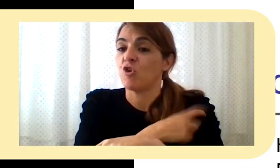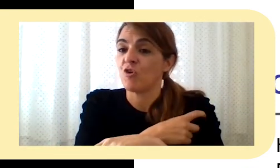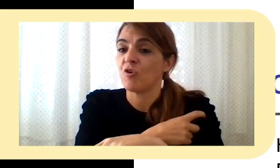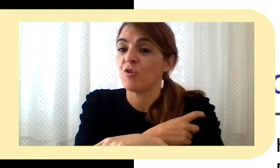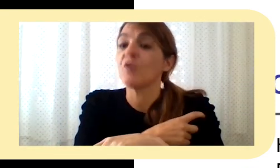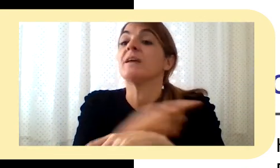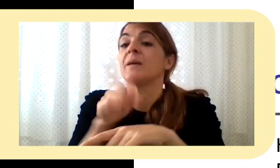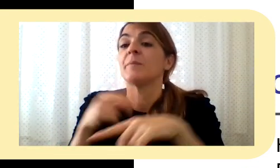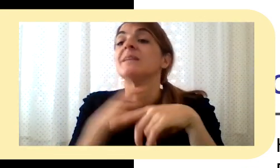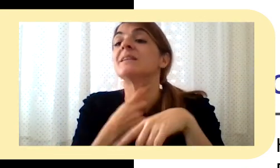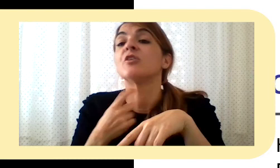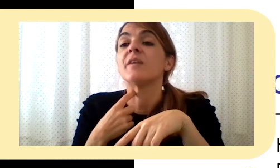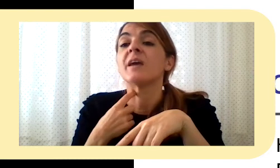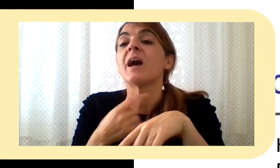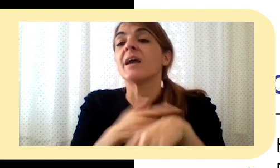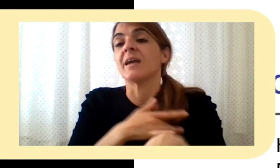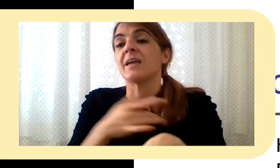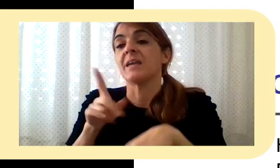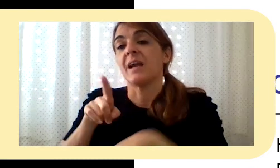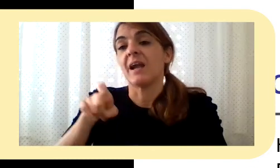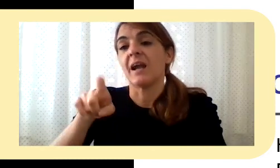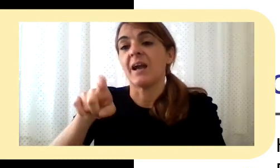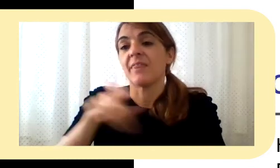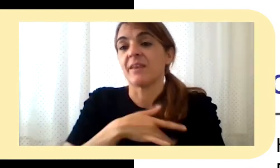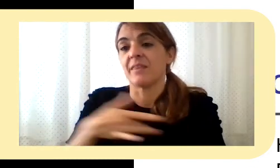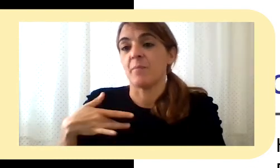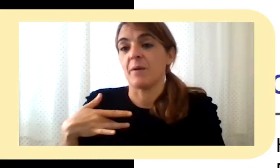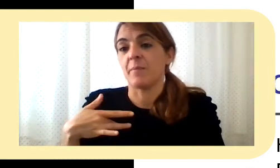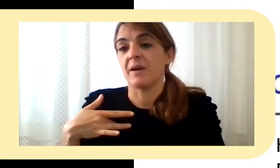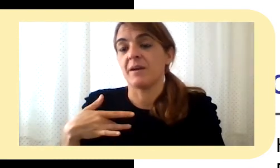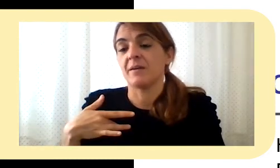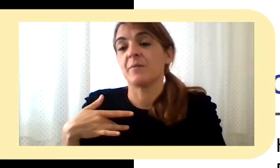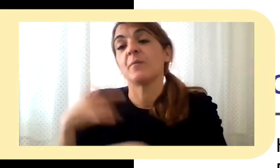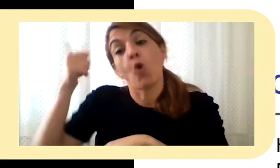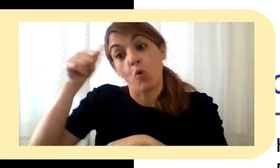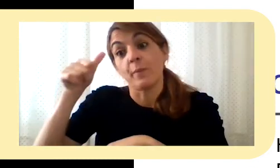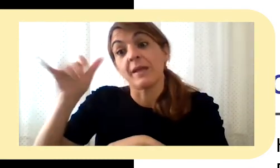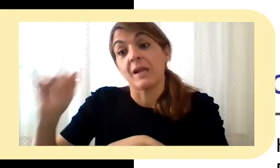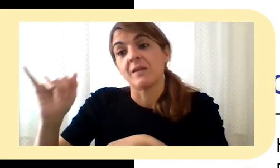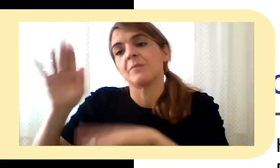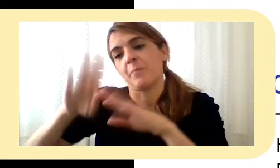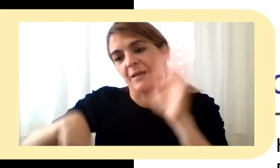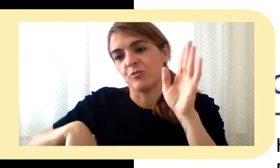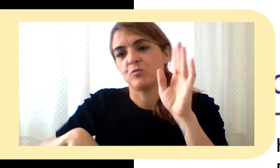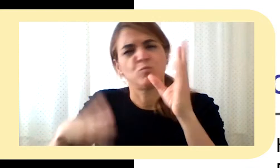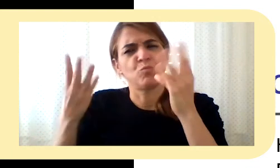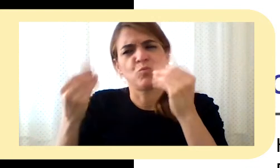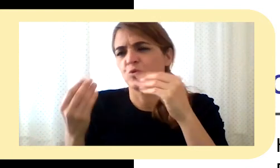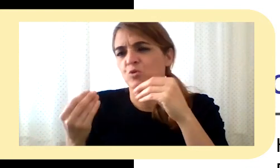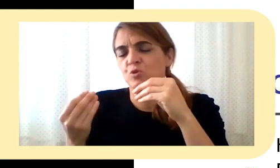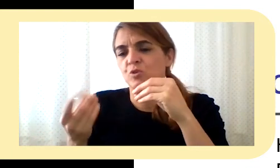mama, que también la tienen los hombres, pero en mucha menor incidencia. Y luego la aparición del dolor. El